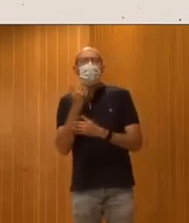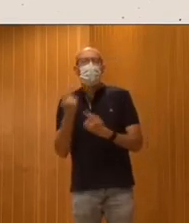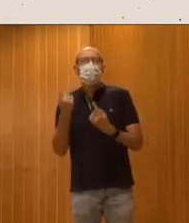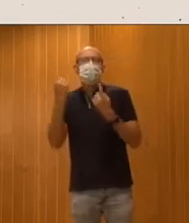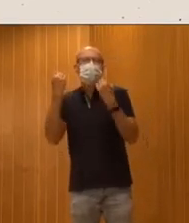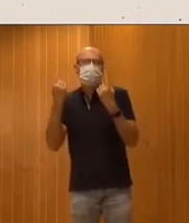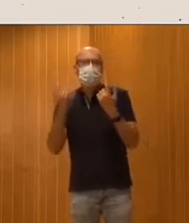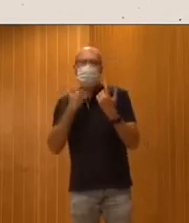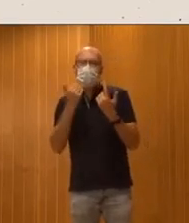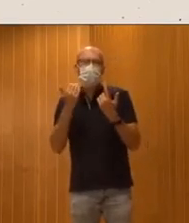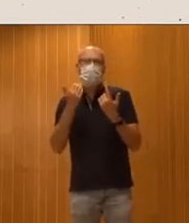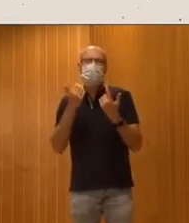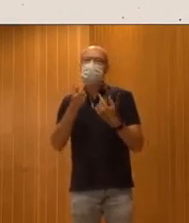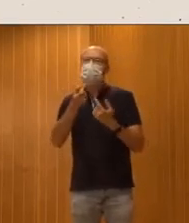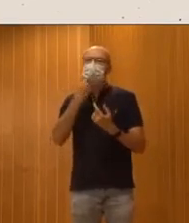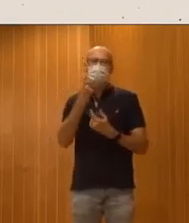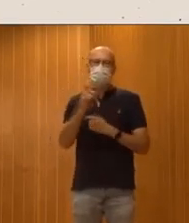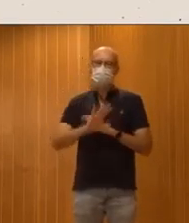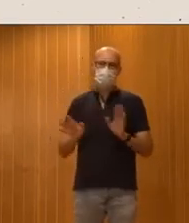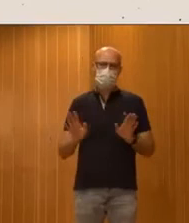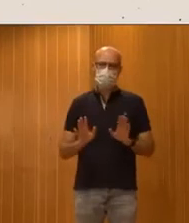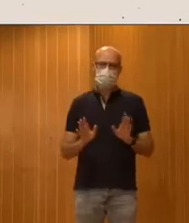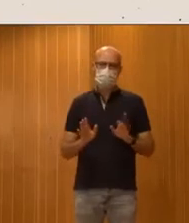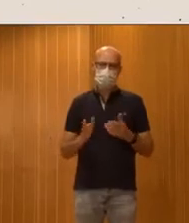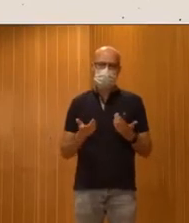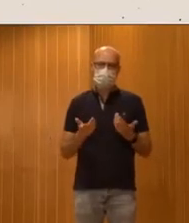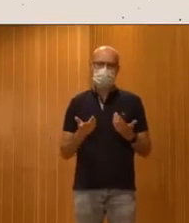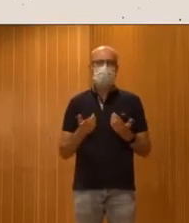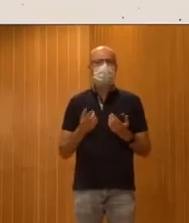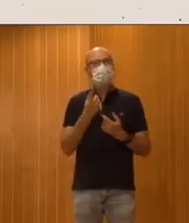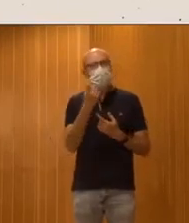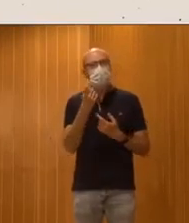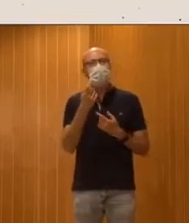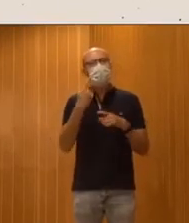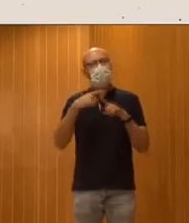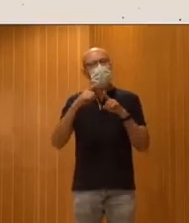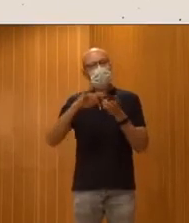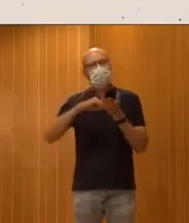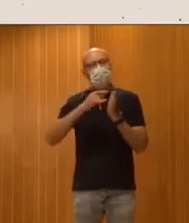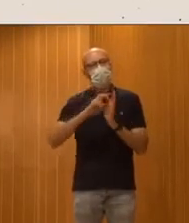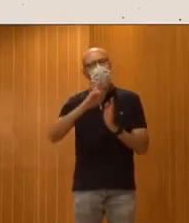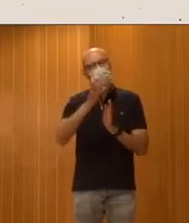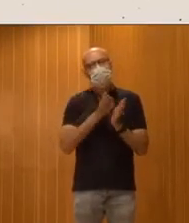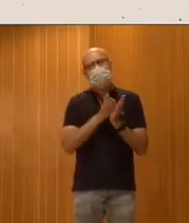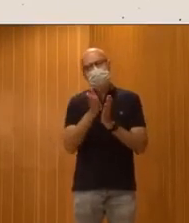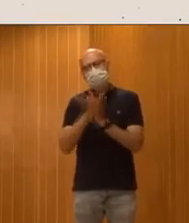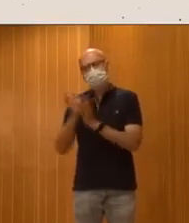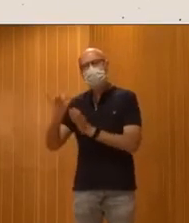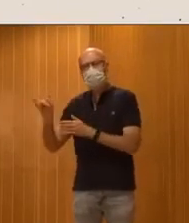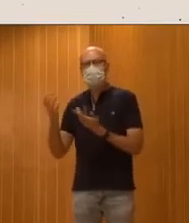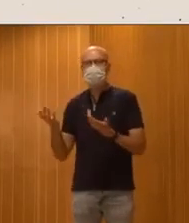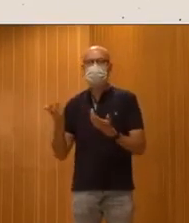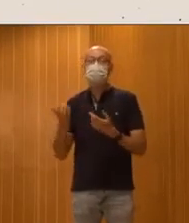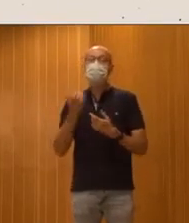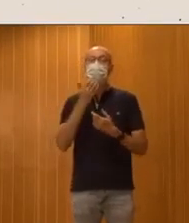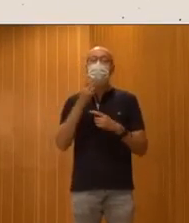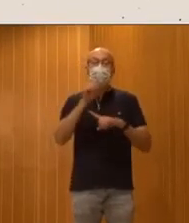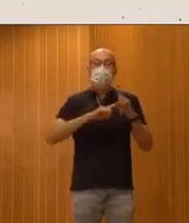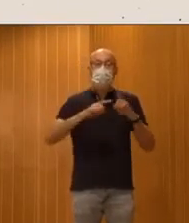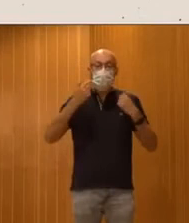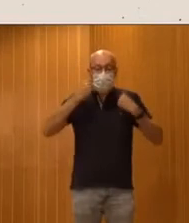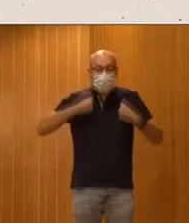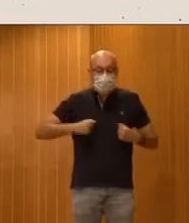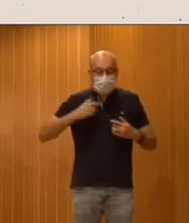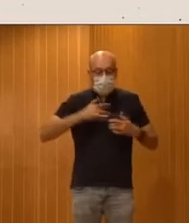necesitas ninguna benzodiazepina ni necesitas nada parecido, lo que necesitas es otras cosas. Cuando la cosa sí que es orgánica,